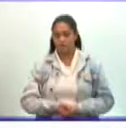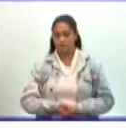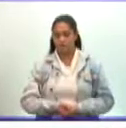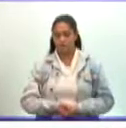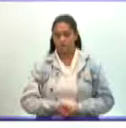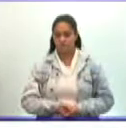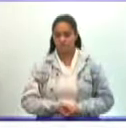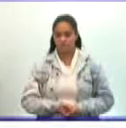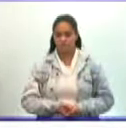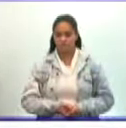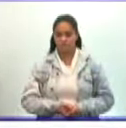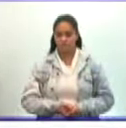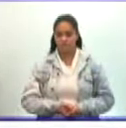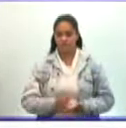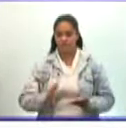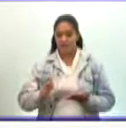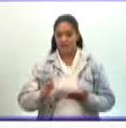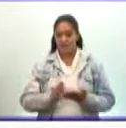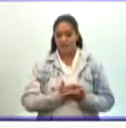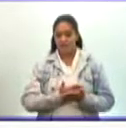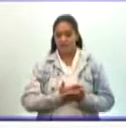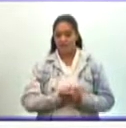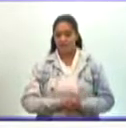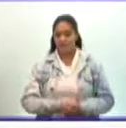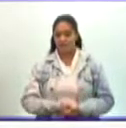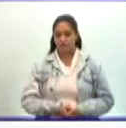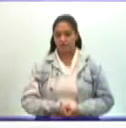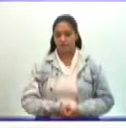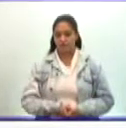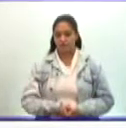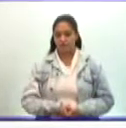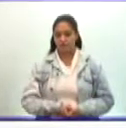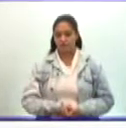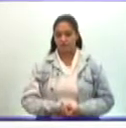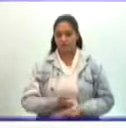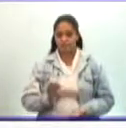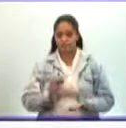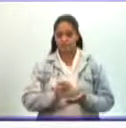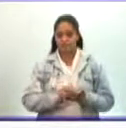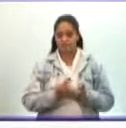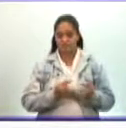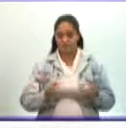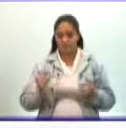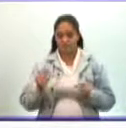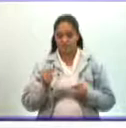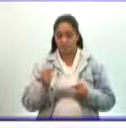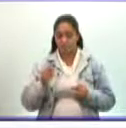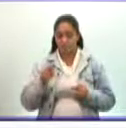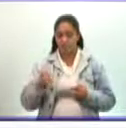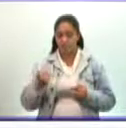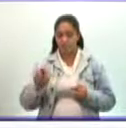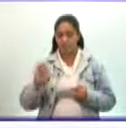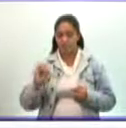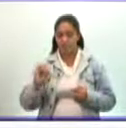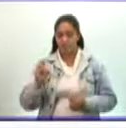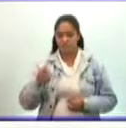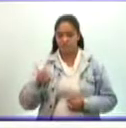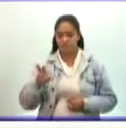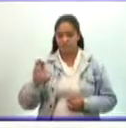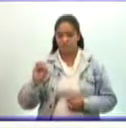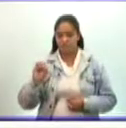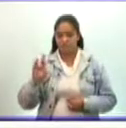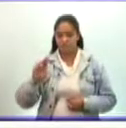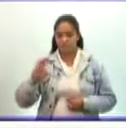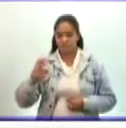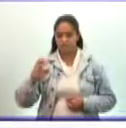Vamos a despejar, recuerda siempre que aplicas la propiedad fundamental de las proporciones, luego